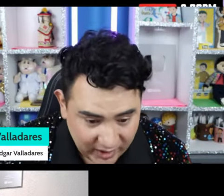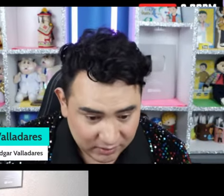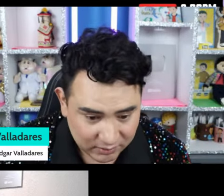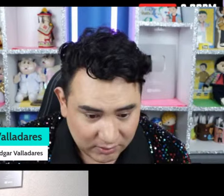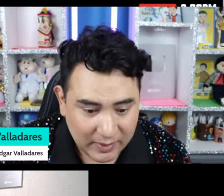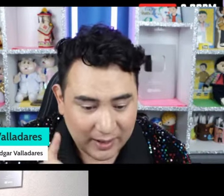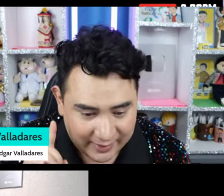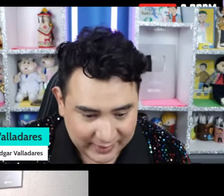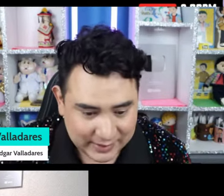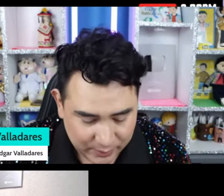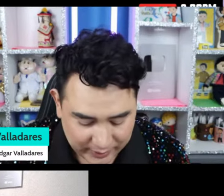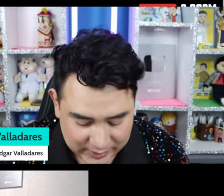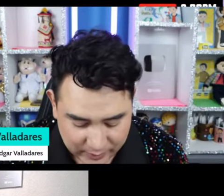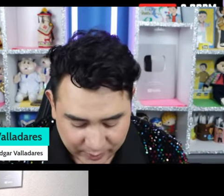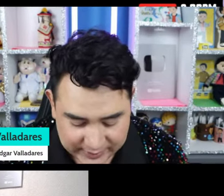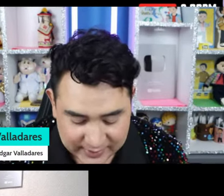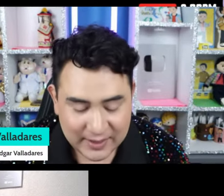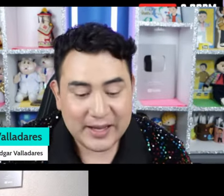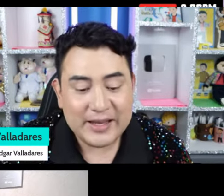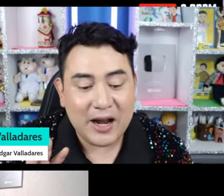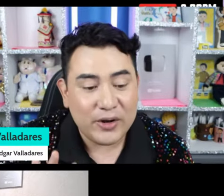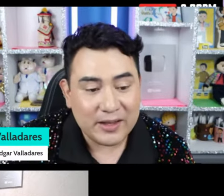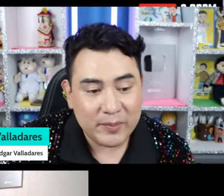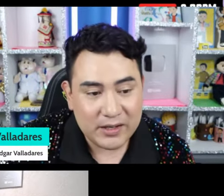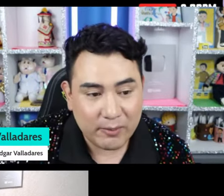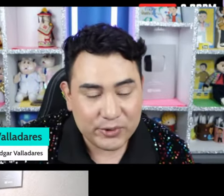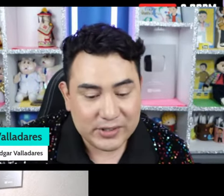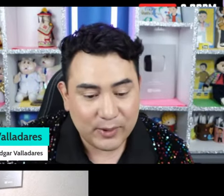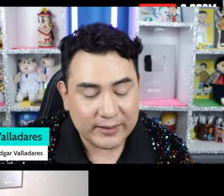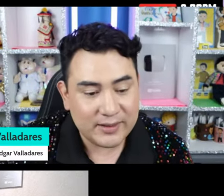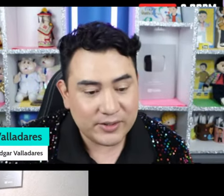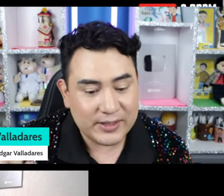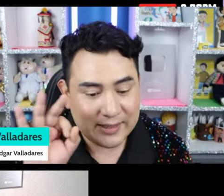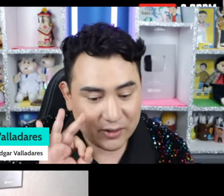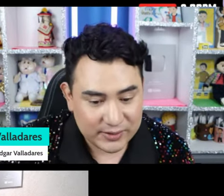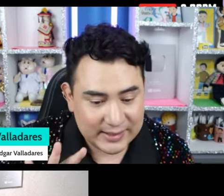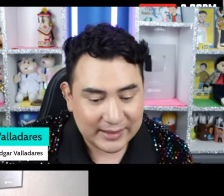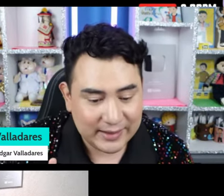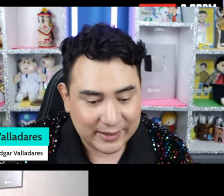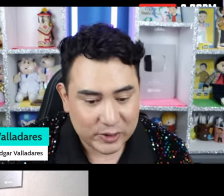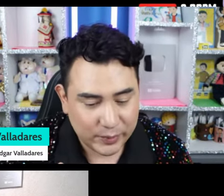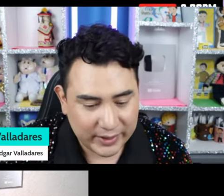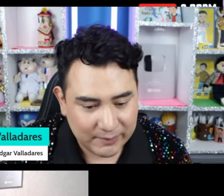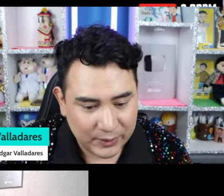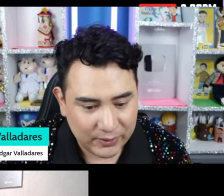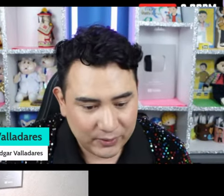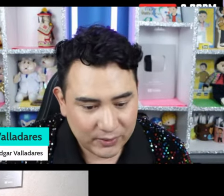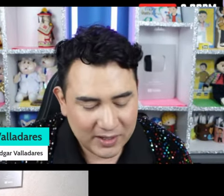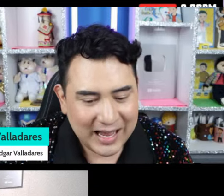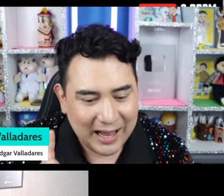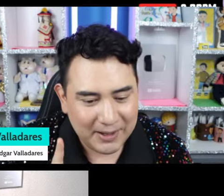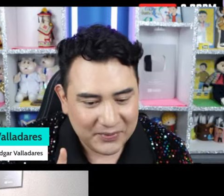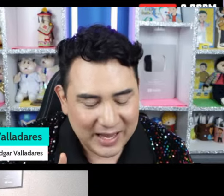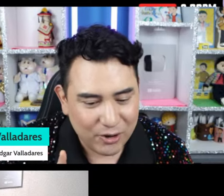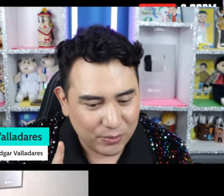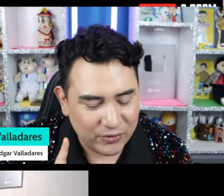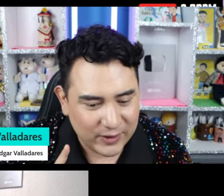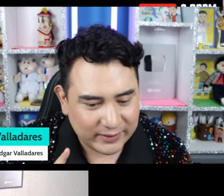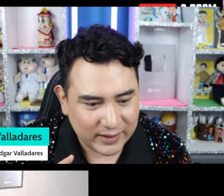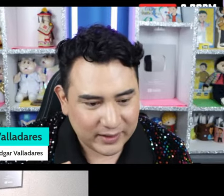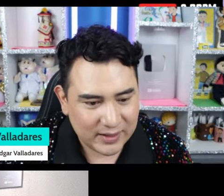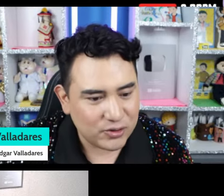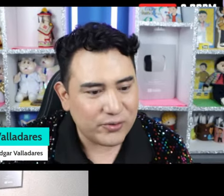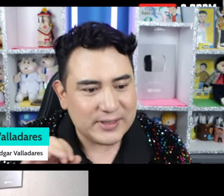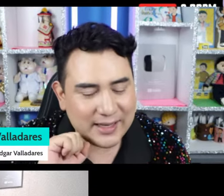Claudia ¿no? ante estas pocas propuestas y algo que también me llamó muchísimo la atención es que los tres candidatos por ejemplo hablan de algo muy